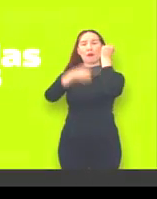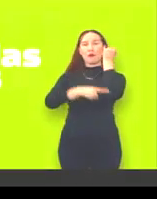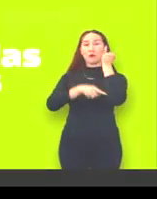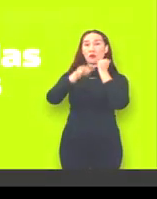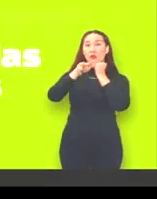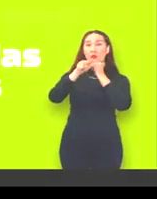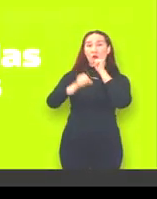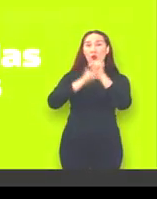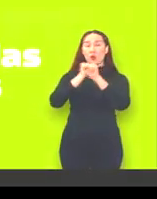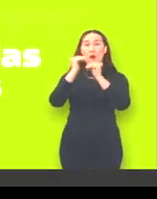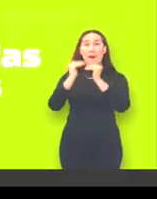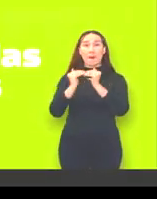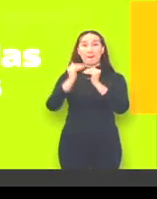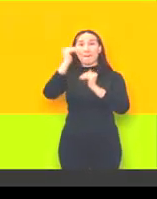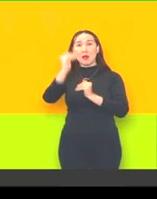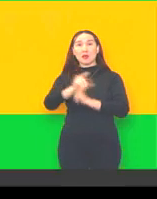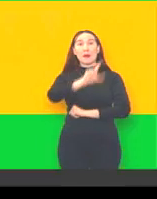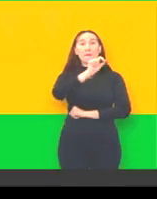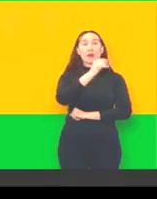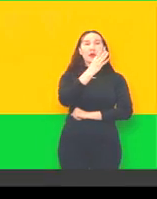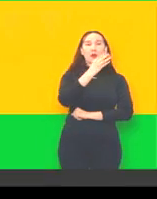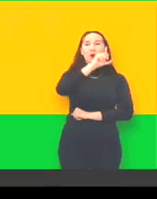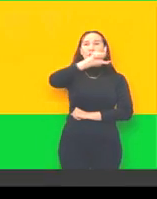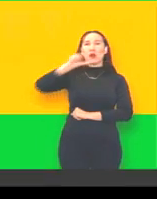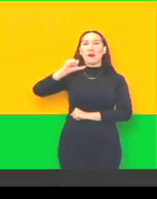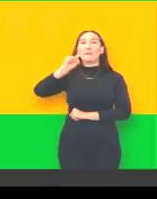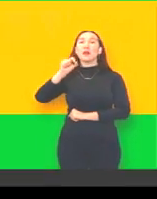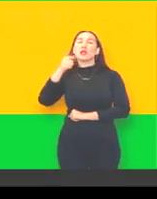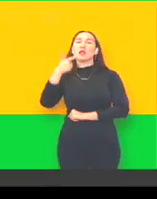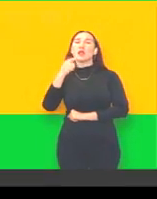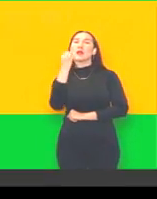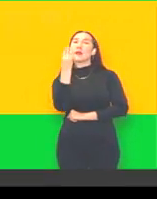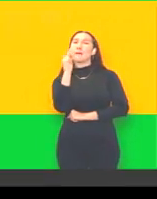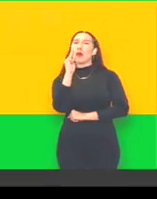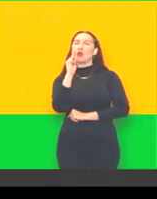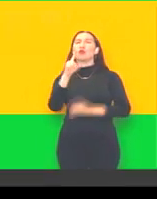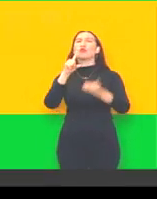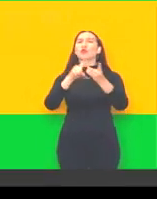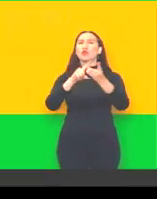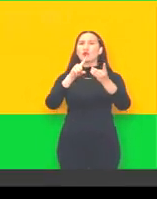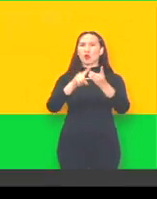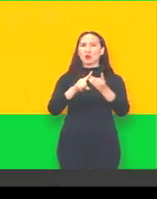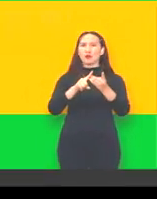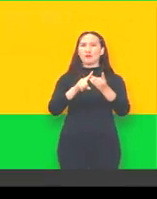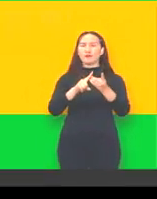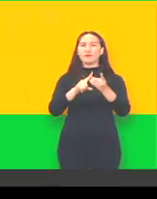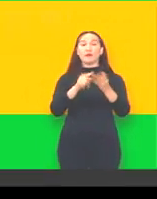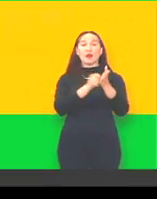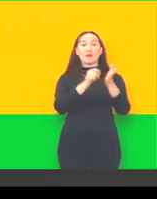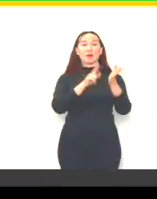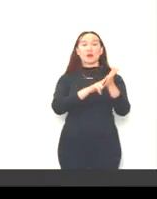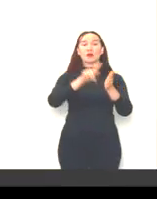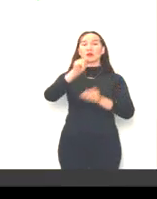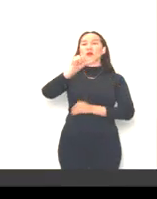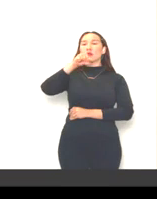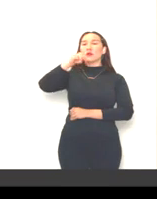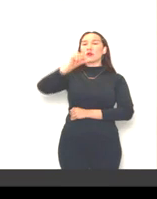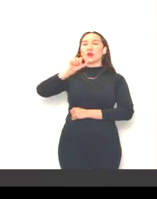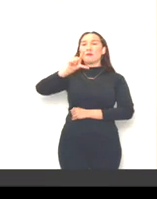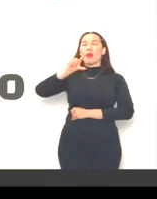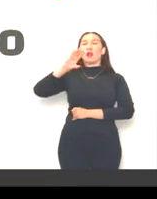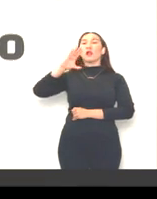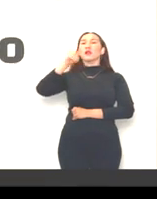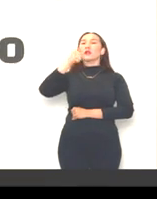embarazadas mayores de 18 años, del 24 al 27 de mayo, en los siguientes municipios. En